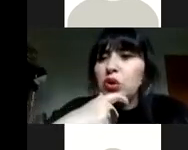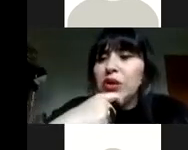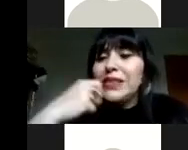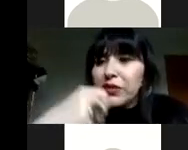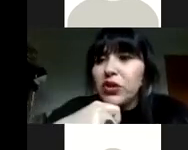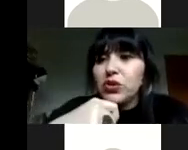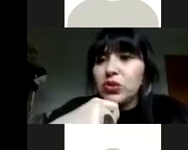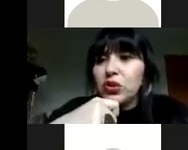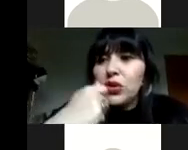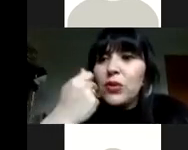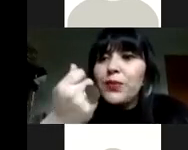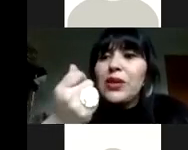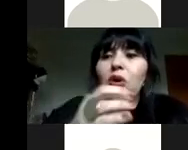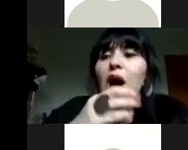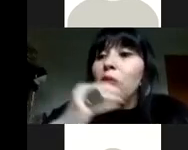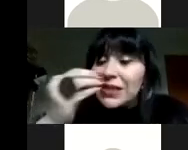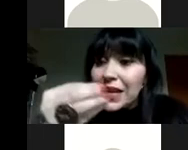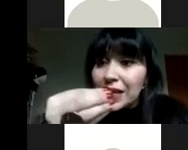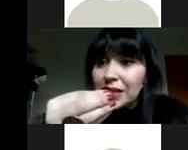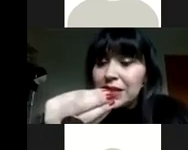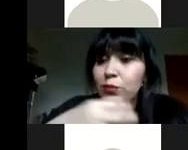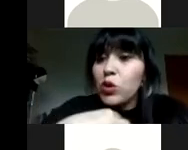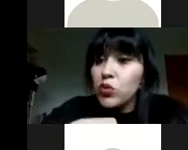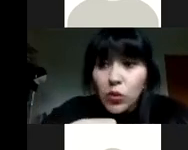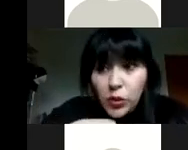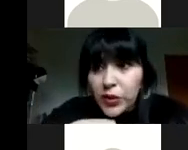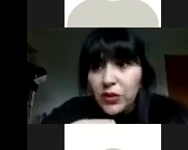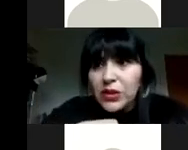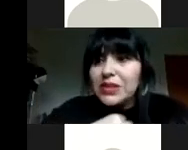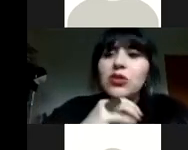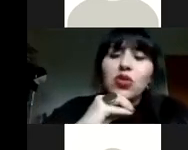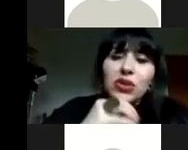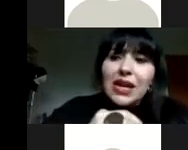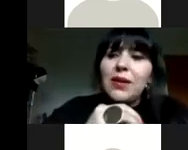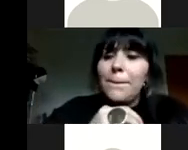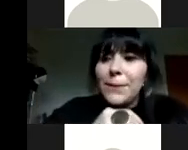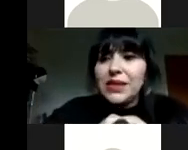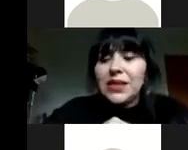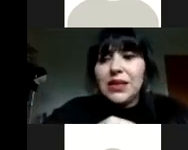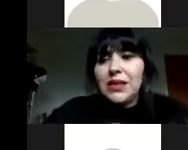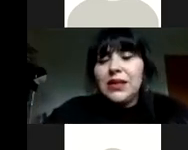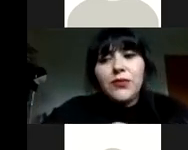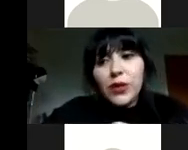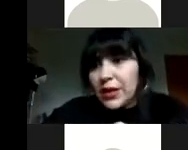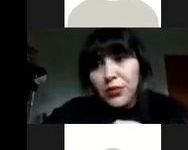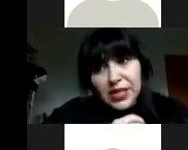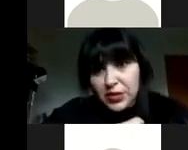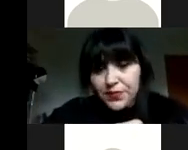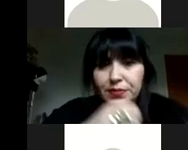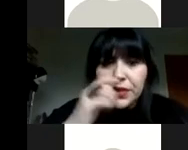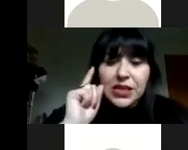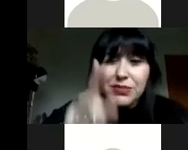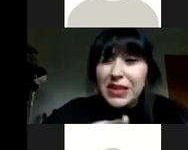sudoroso, nervioso, pero aumentar por mutuo propio está totalmente fuera de